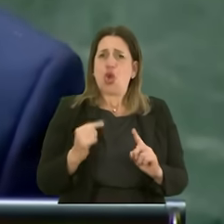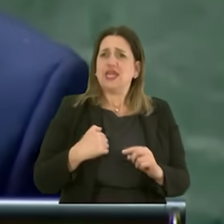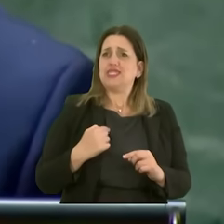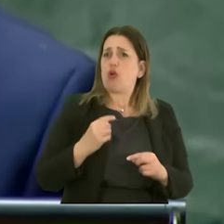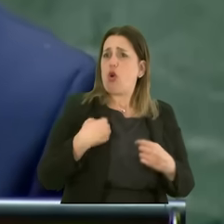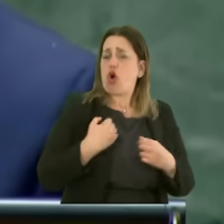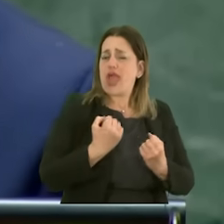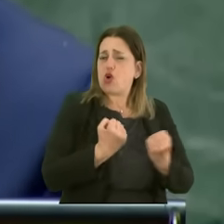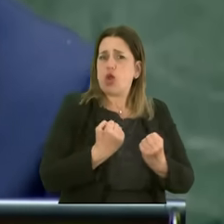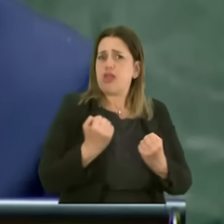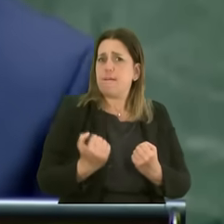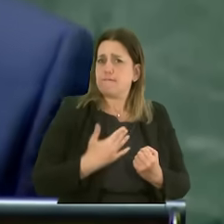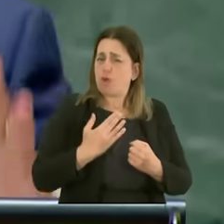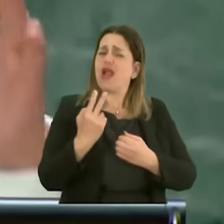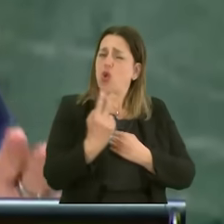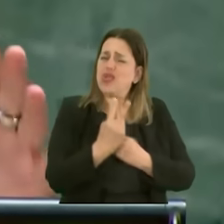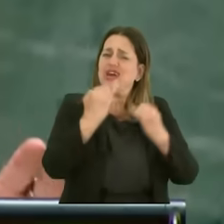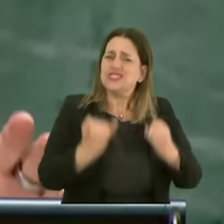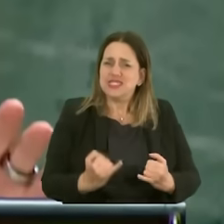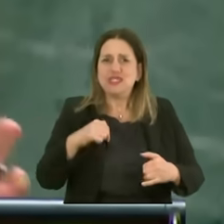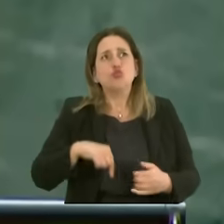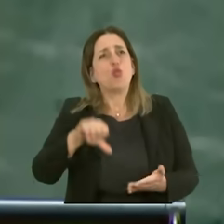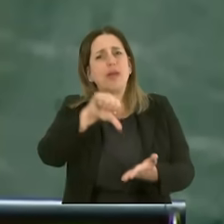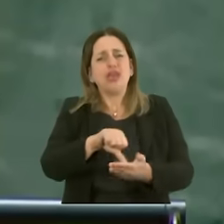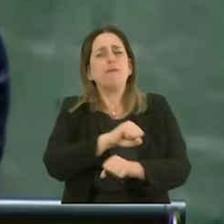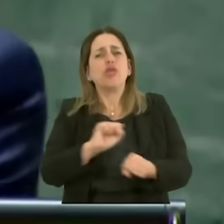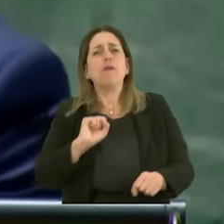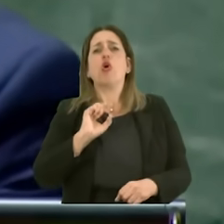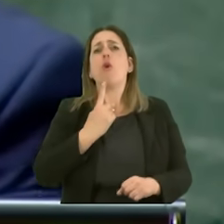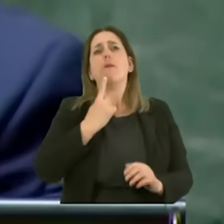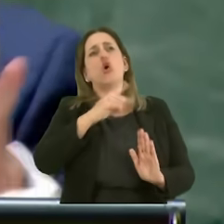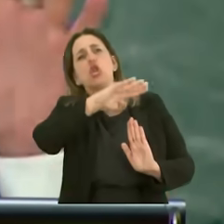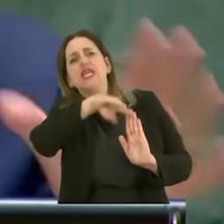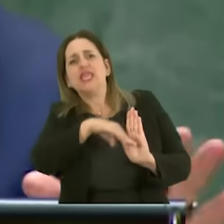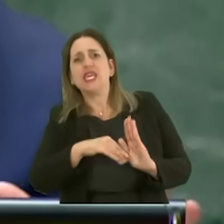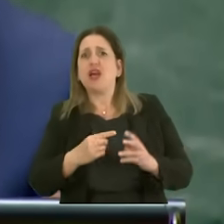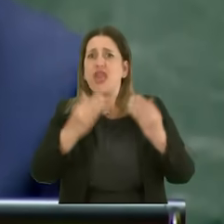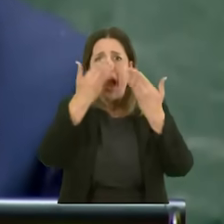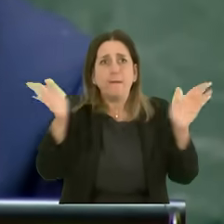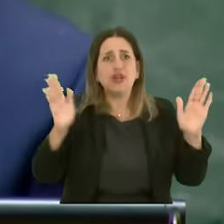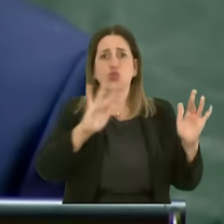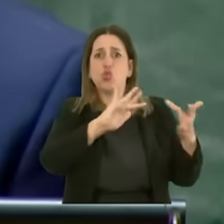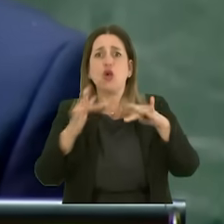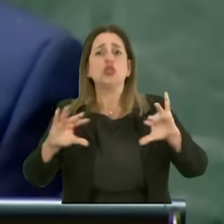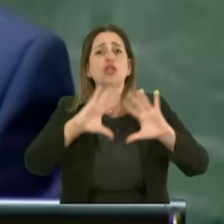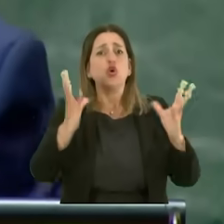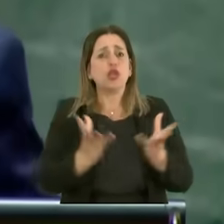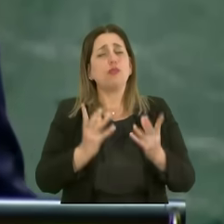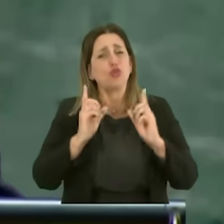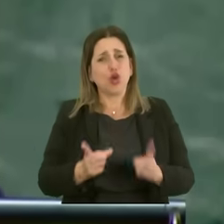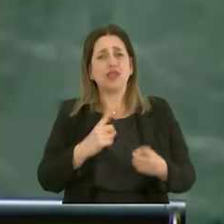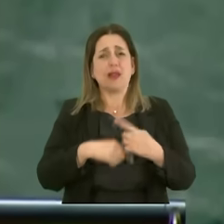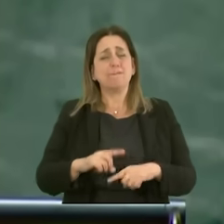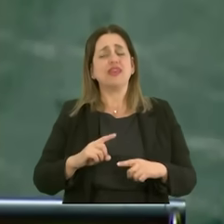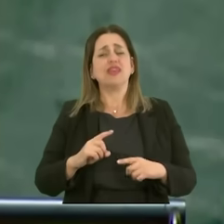economía doméstica es posible Tener políticas aperturistas y al mismo tiempo políticas